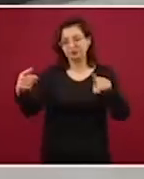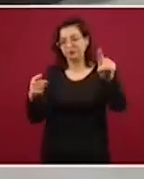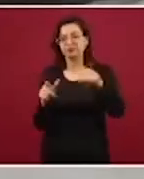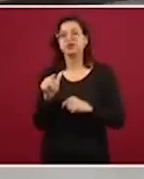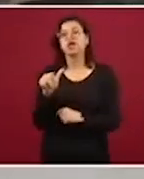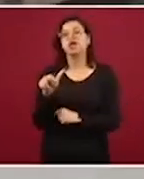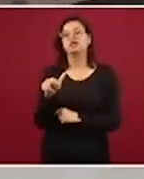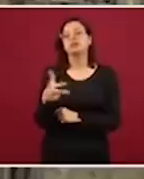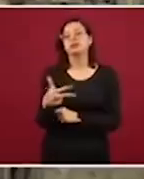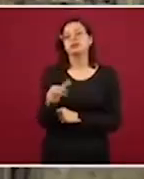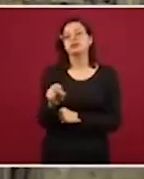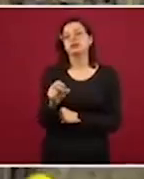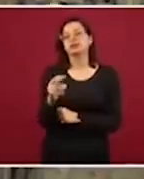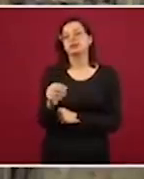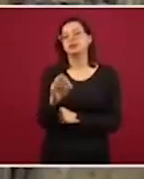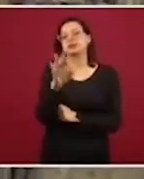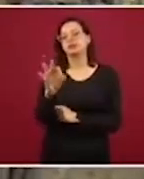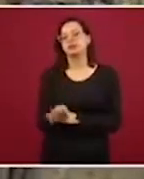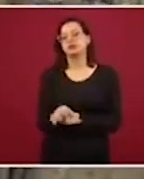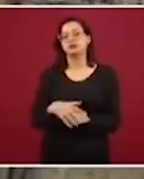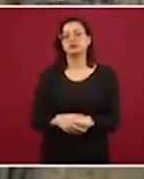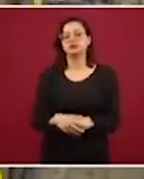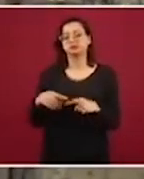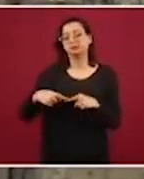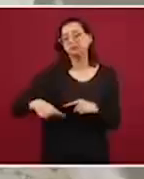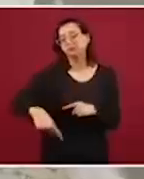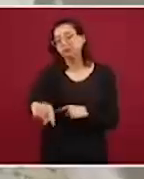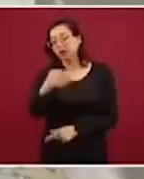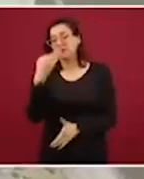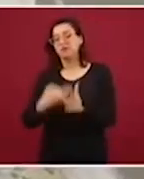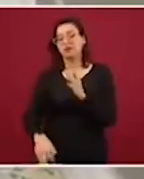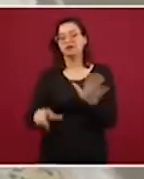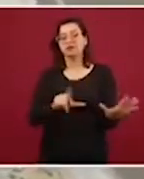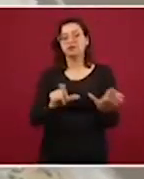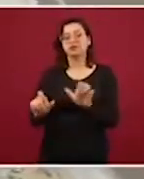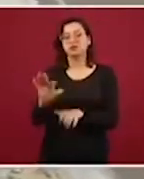13.69%. Faltan 749